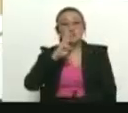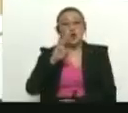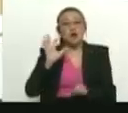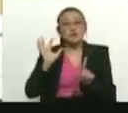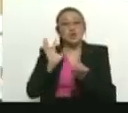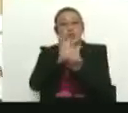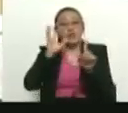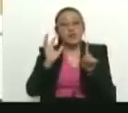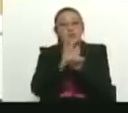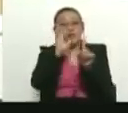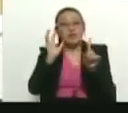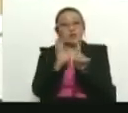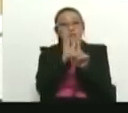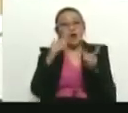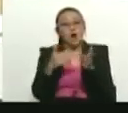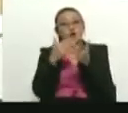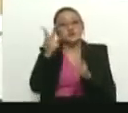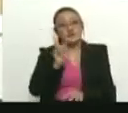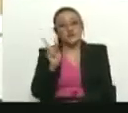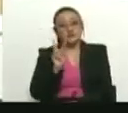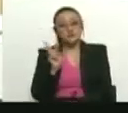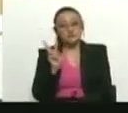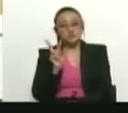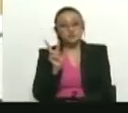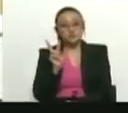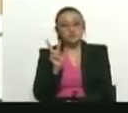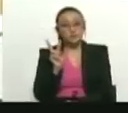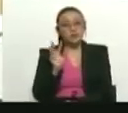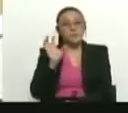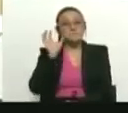escalada. Al país se le aplicaron más de